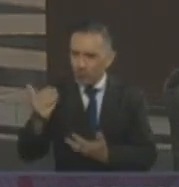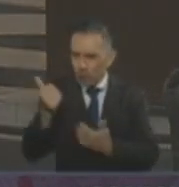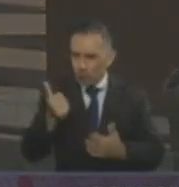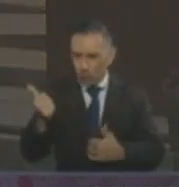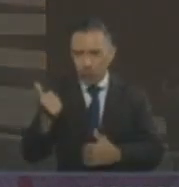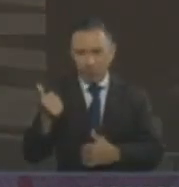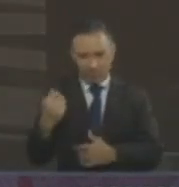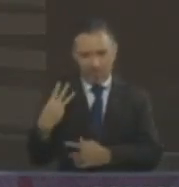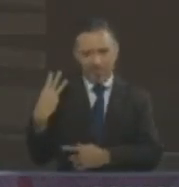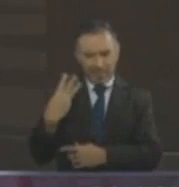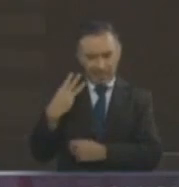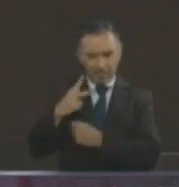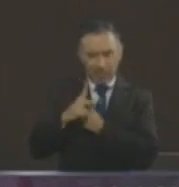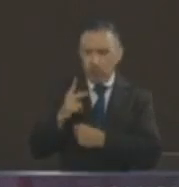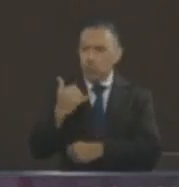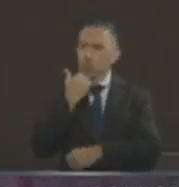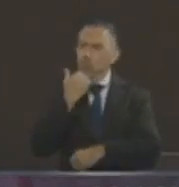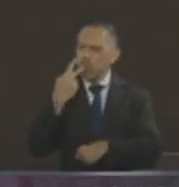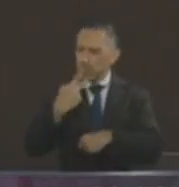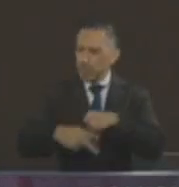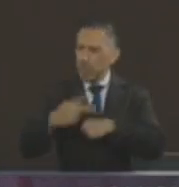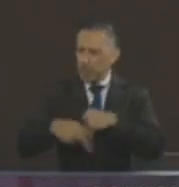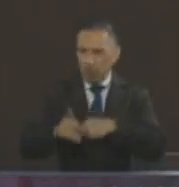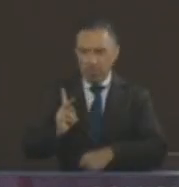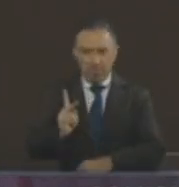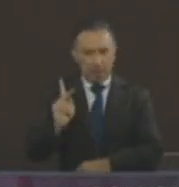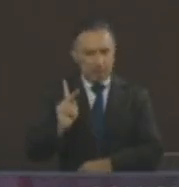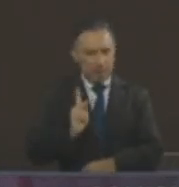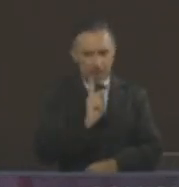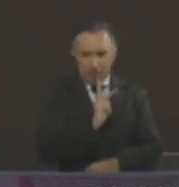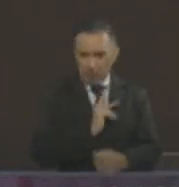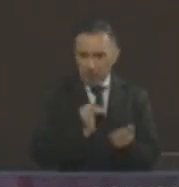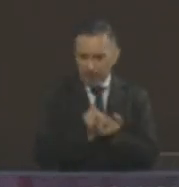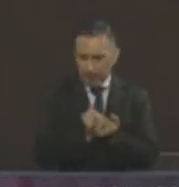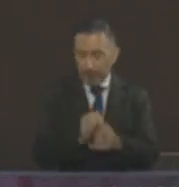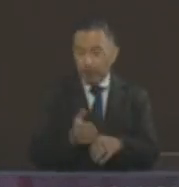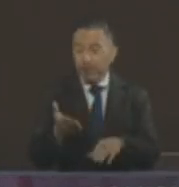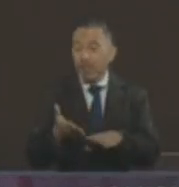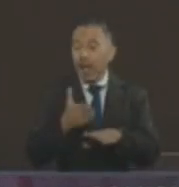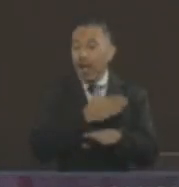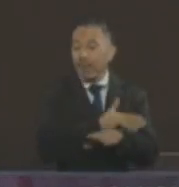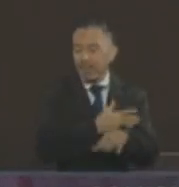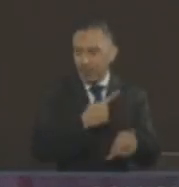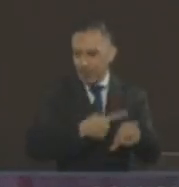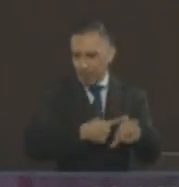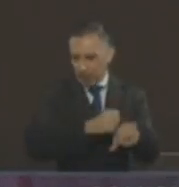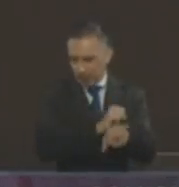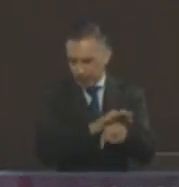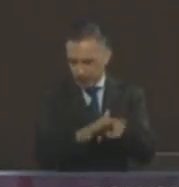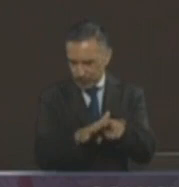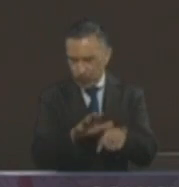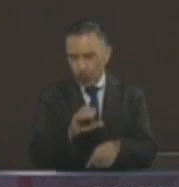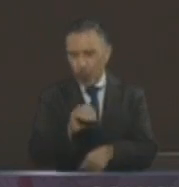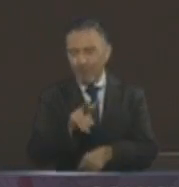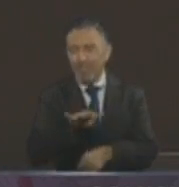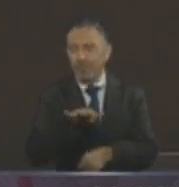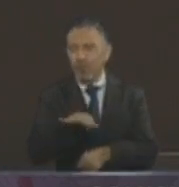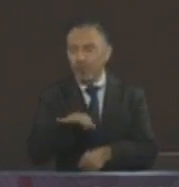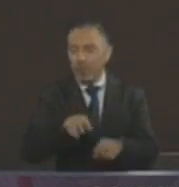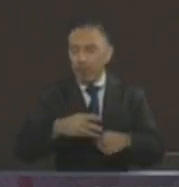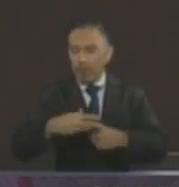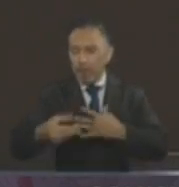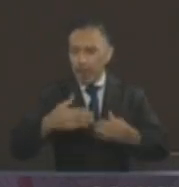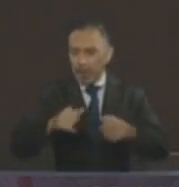tres países a partir de las lecciones aprendidas durante la pandemia del covid 19 los dirigentes se